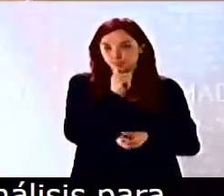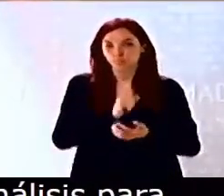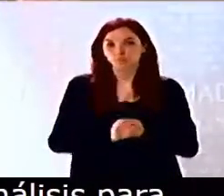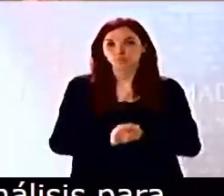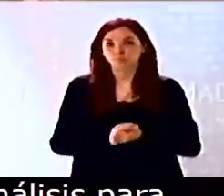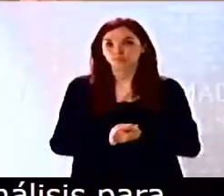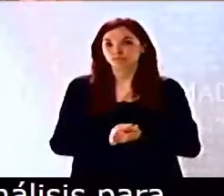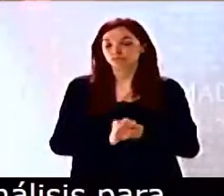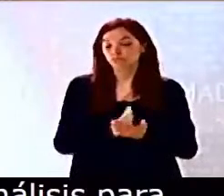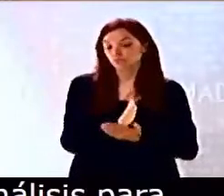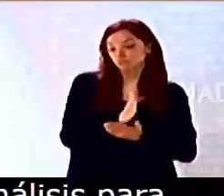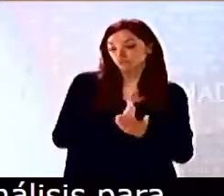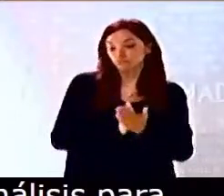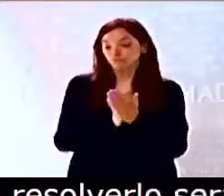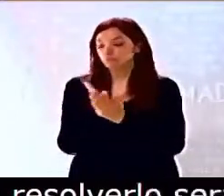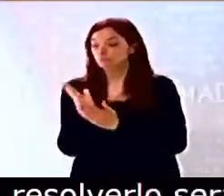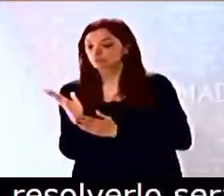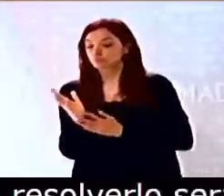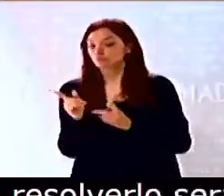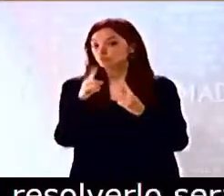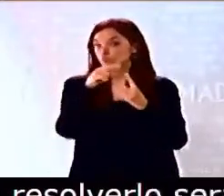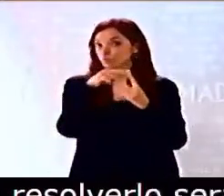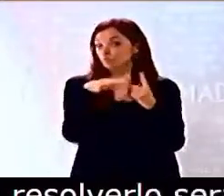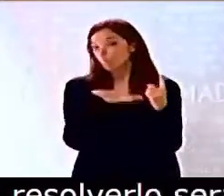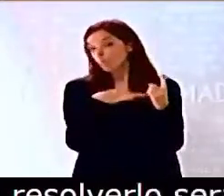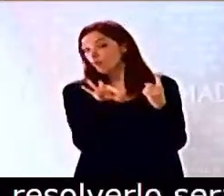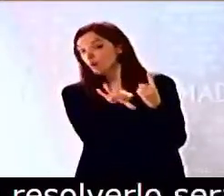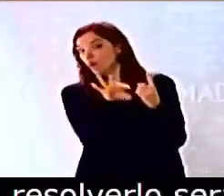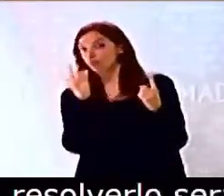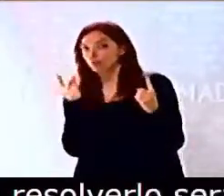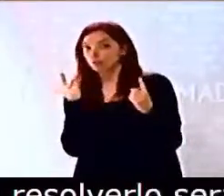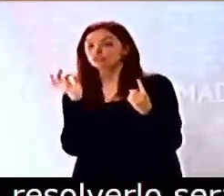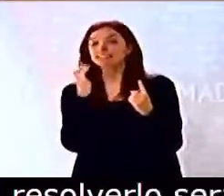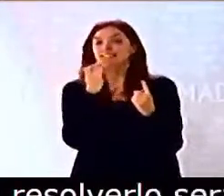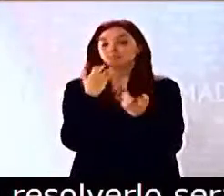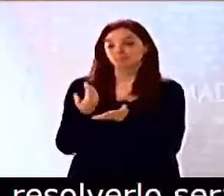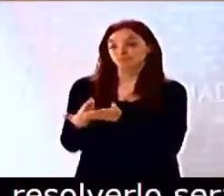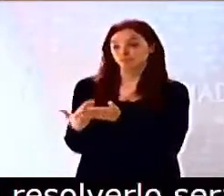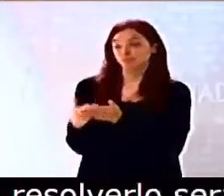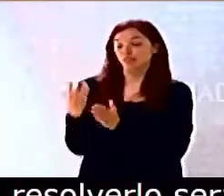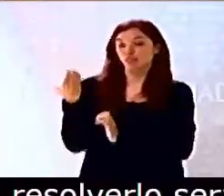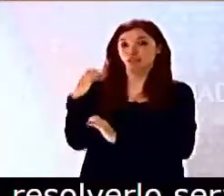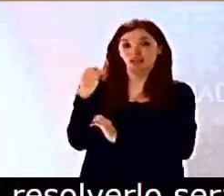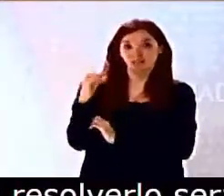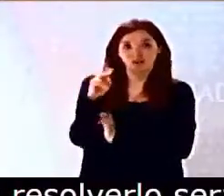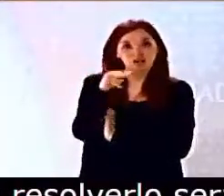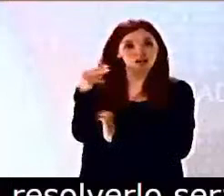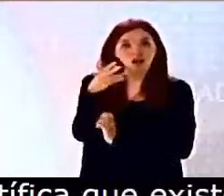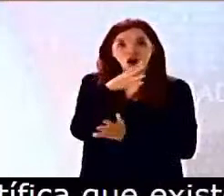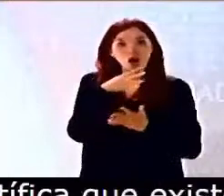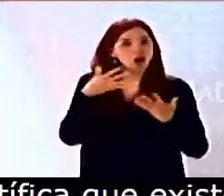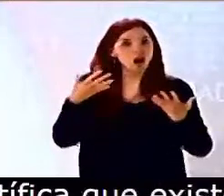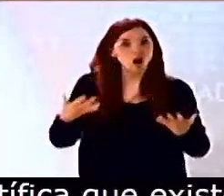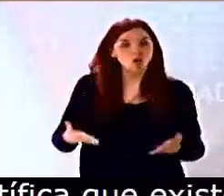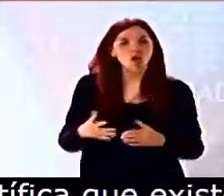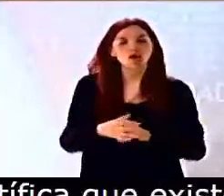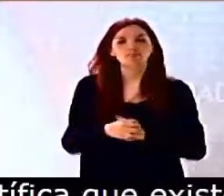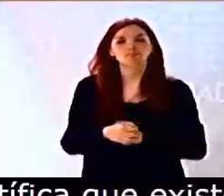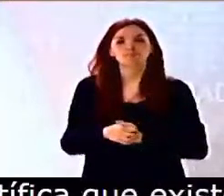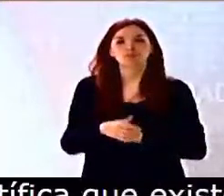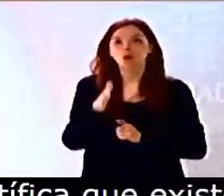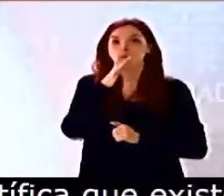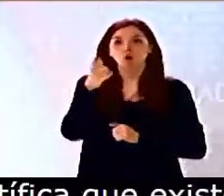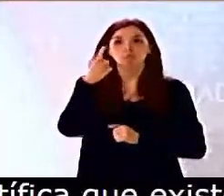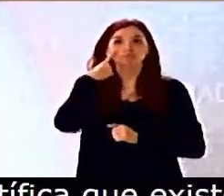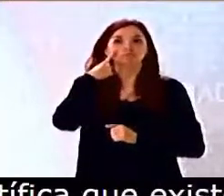Una opción es que con la evidencia científica que existe ahora mismo de la eficacia con la primera